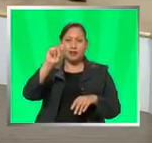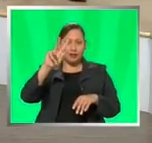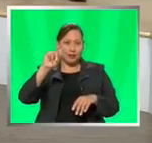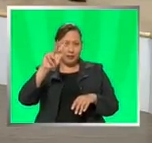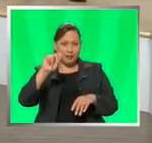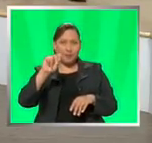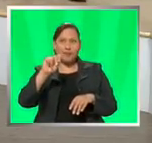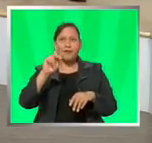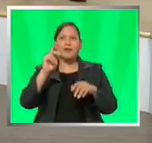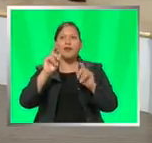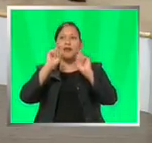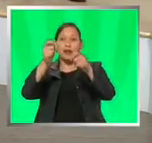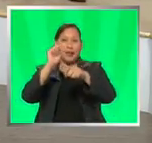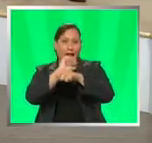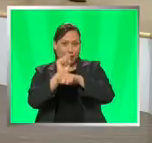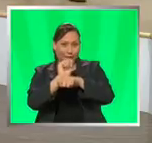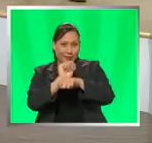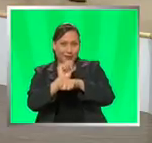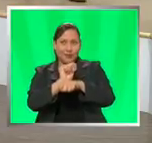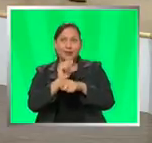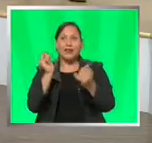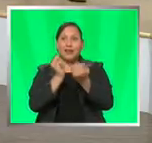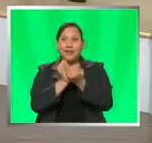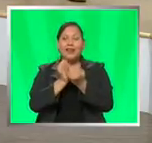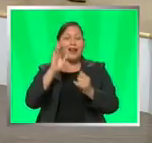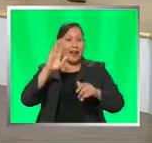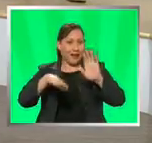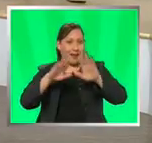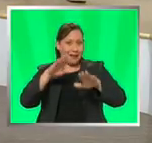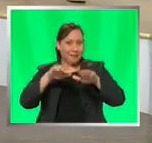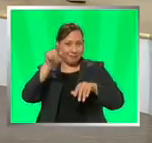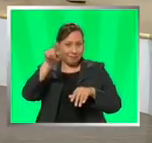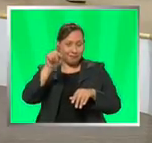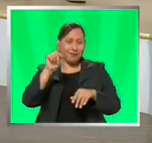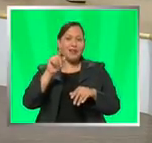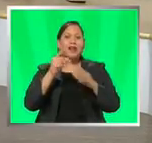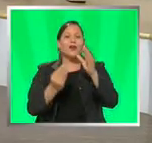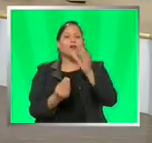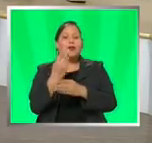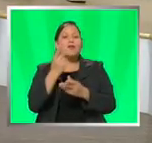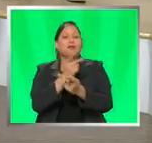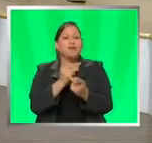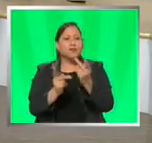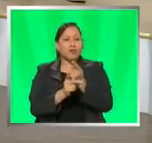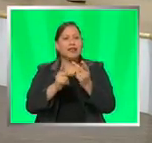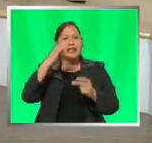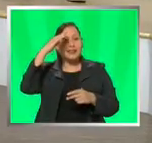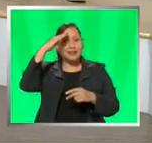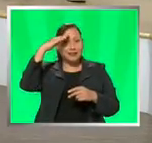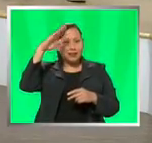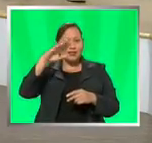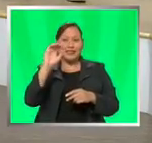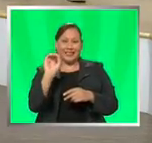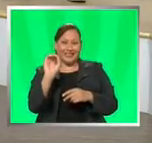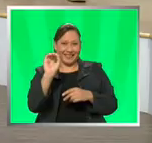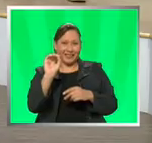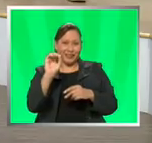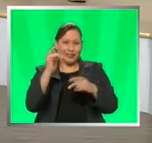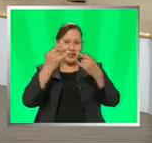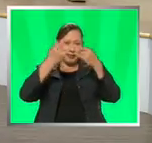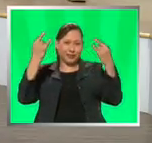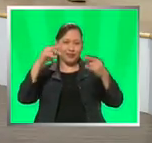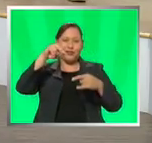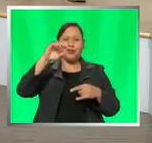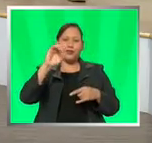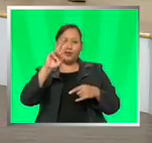televisión actuando. Incluso hay una reciente producción que es Señora Cero, que fue, bueno,